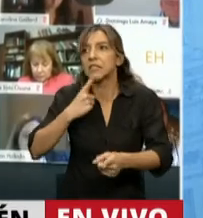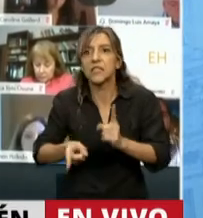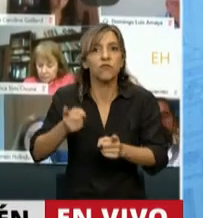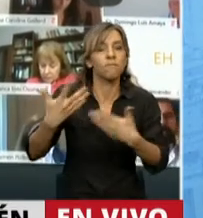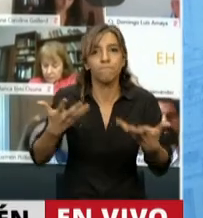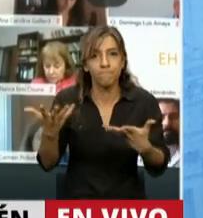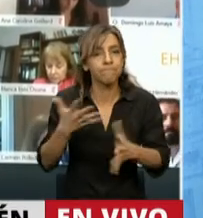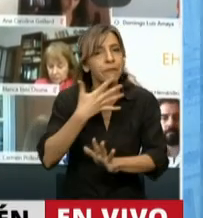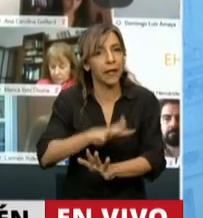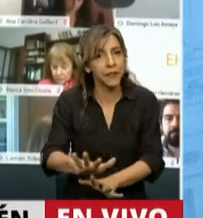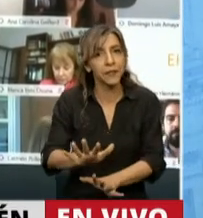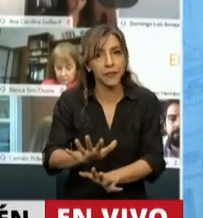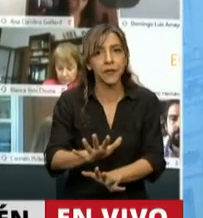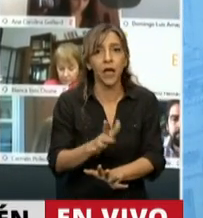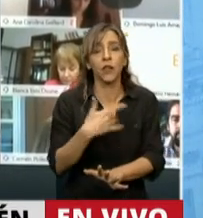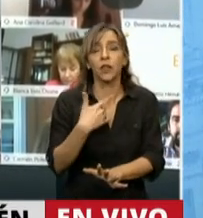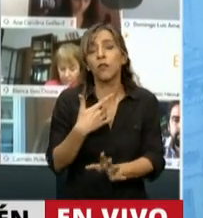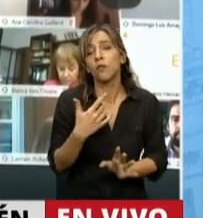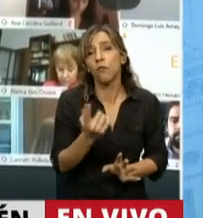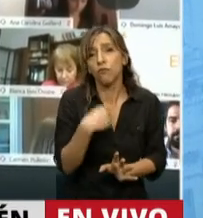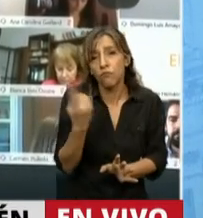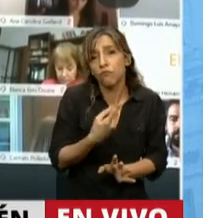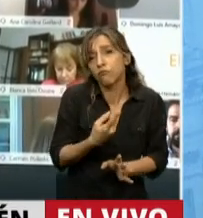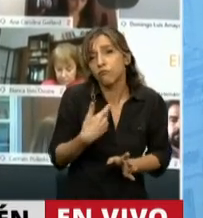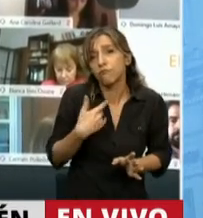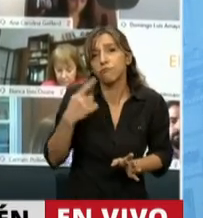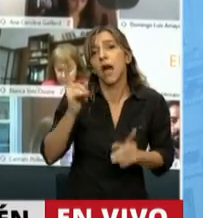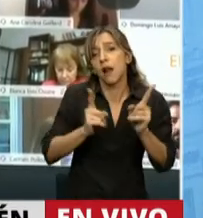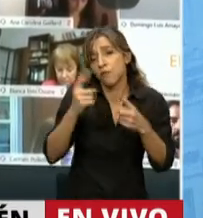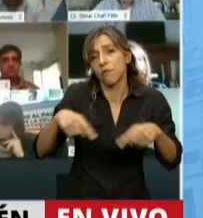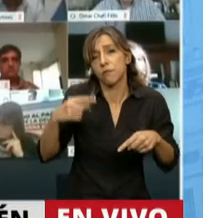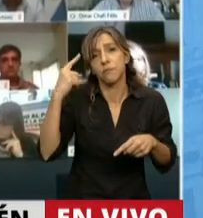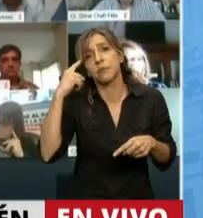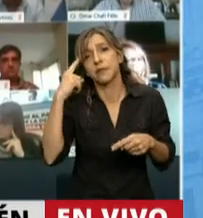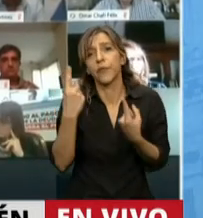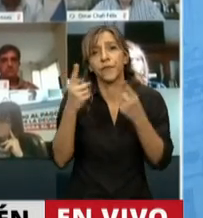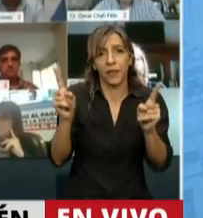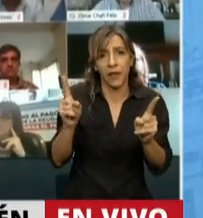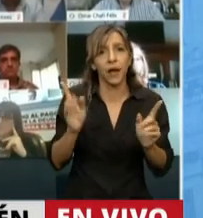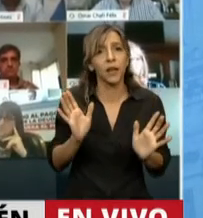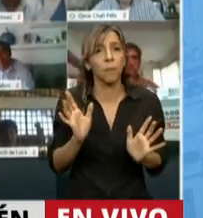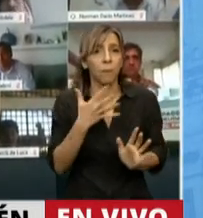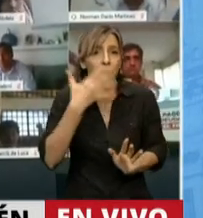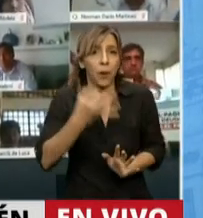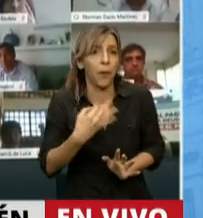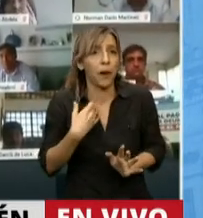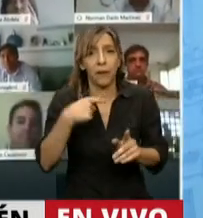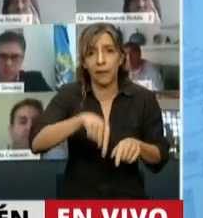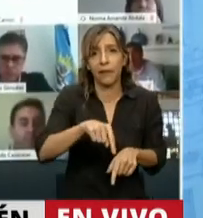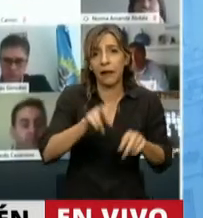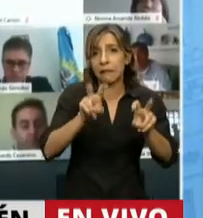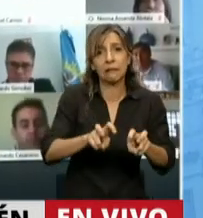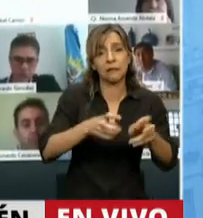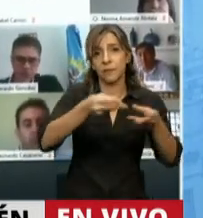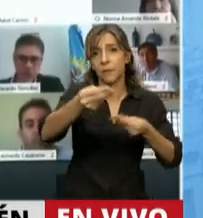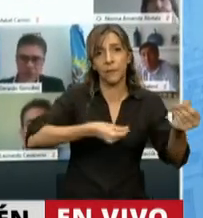aún reconociendo nuestras diferencias. ¿Quién podría objetar la importancia de contar con un presupuesto